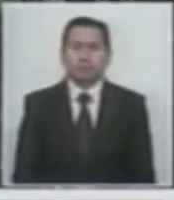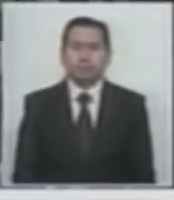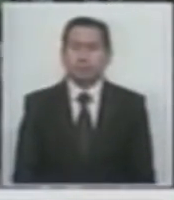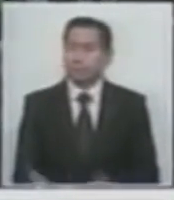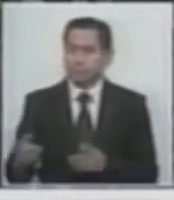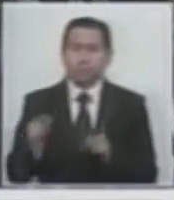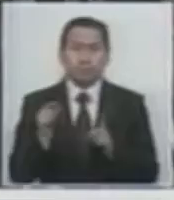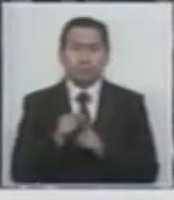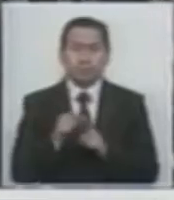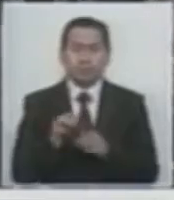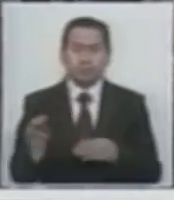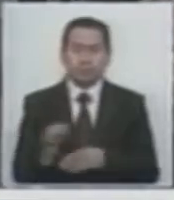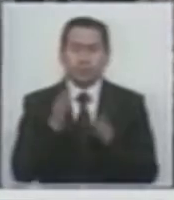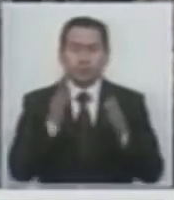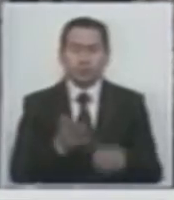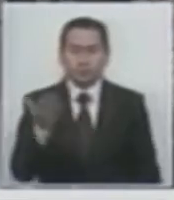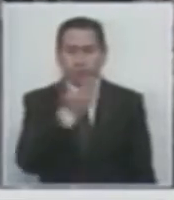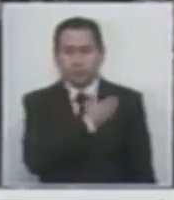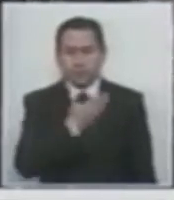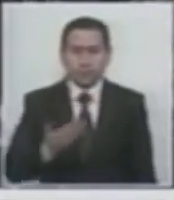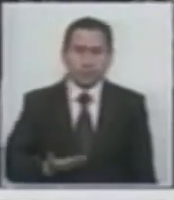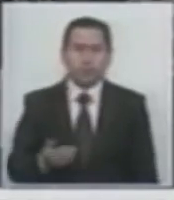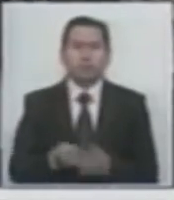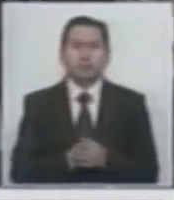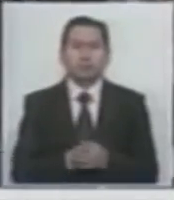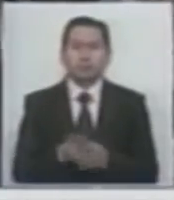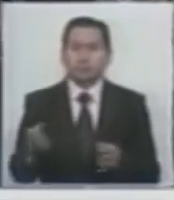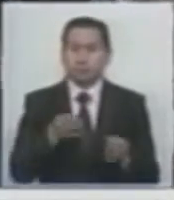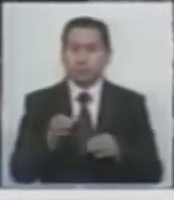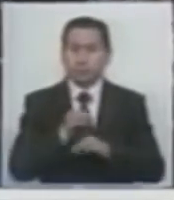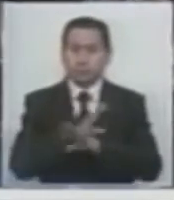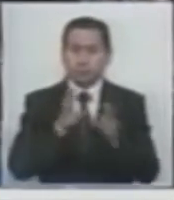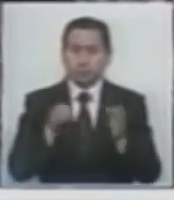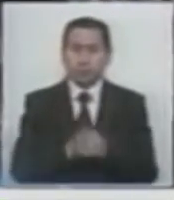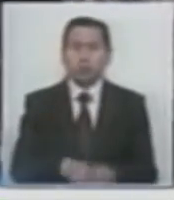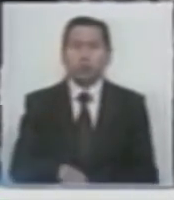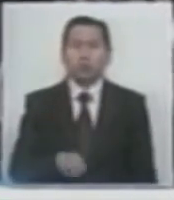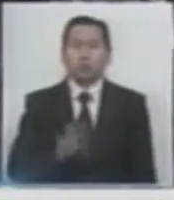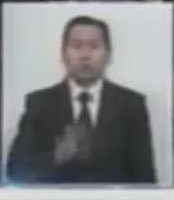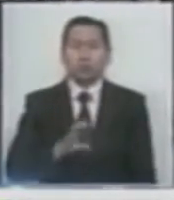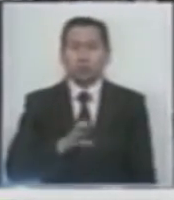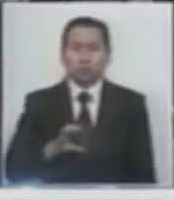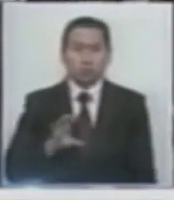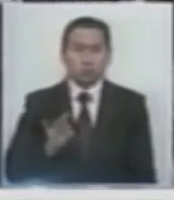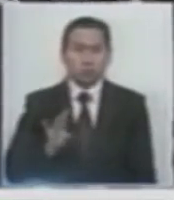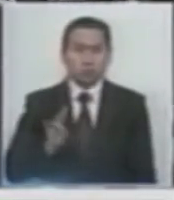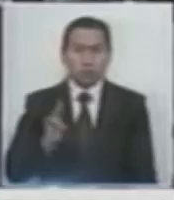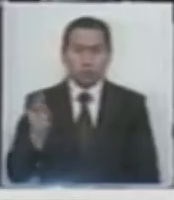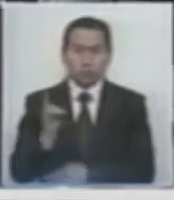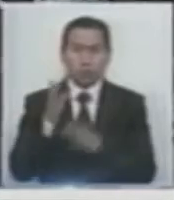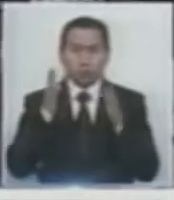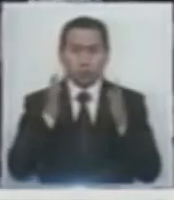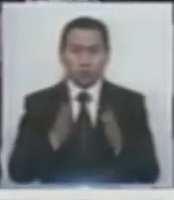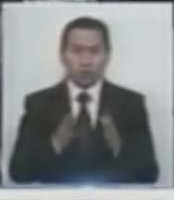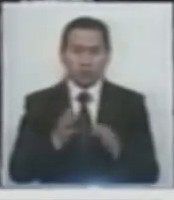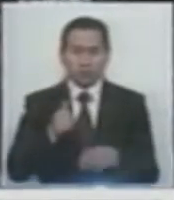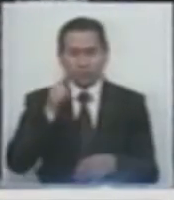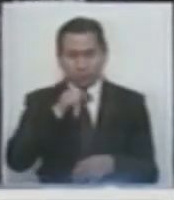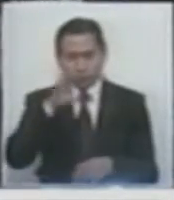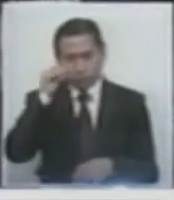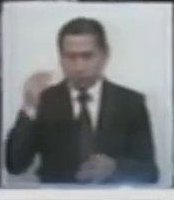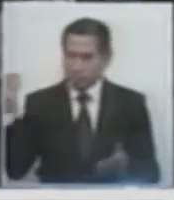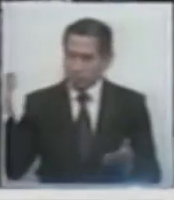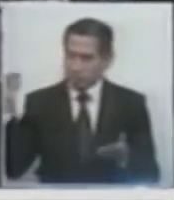residencia que ha confirmado una reunión de gabinete el día de mañana para nuevas medidas entretanto se